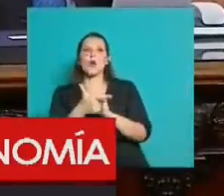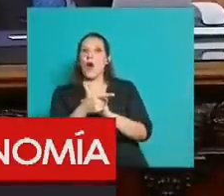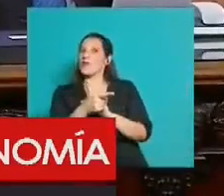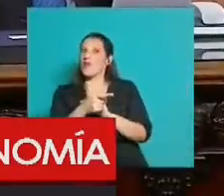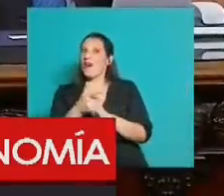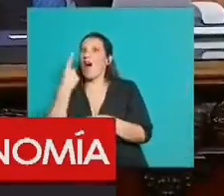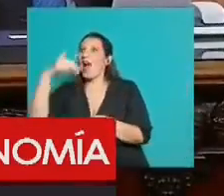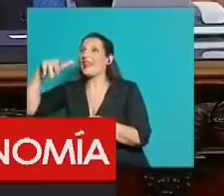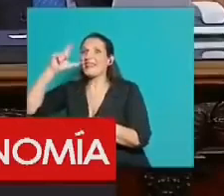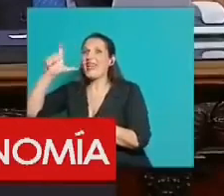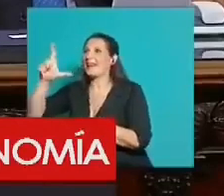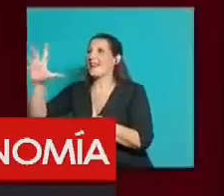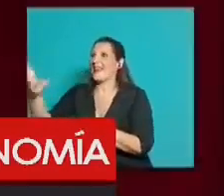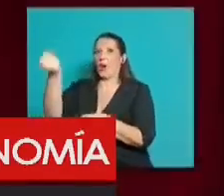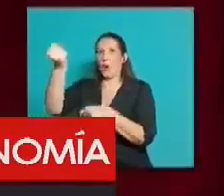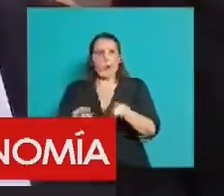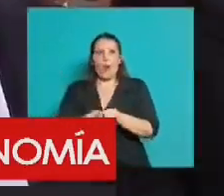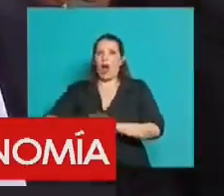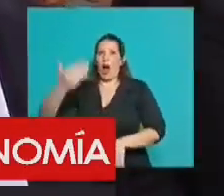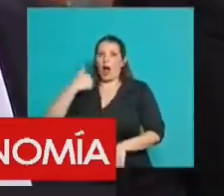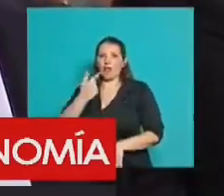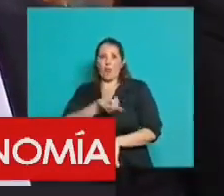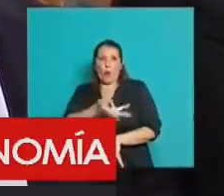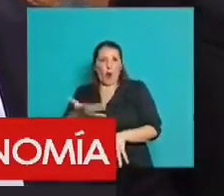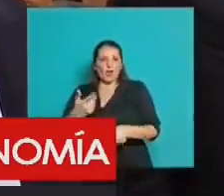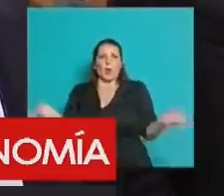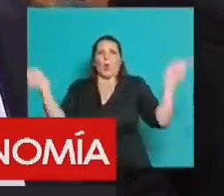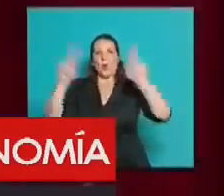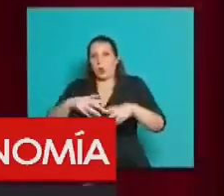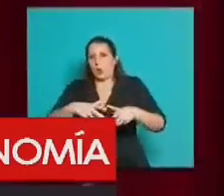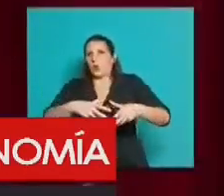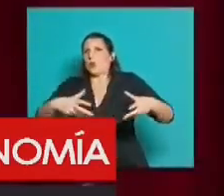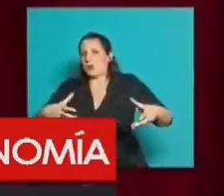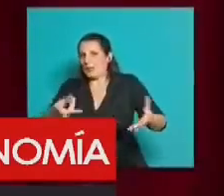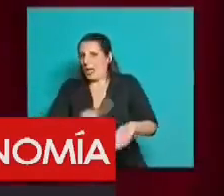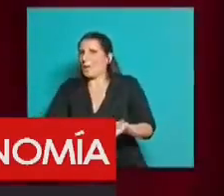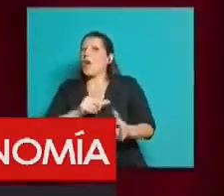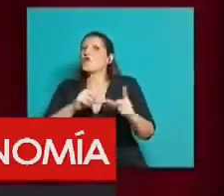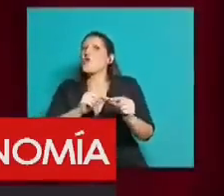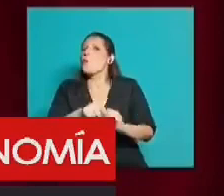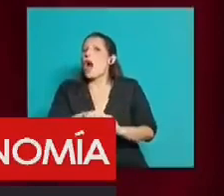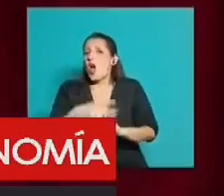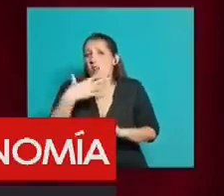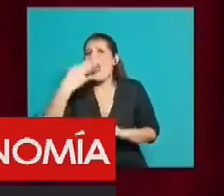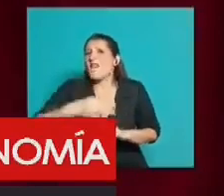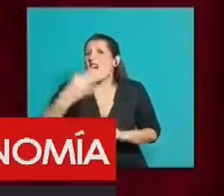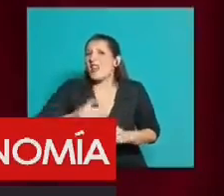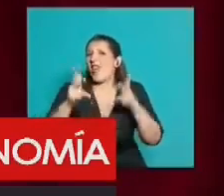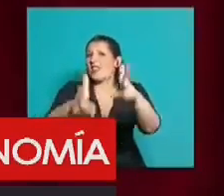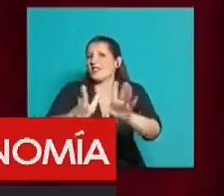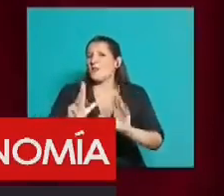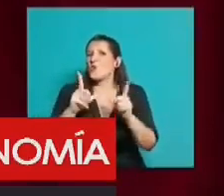Recuperamos el INDEC y volvimos a ver la realidad. Si hoy tenemos estos datos es porque medimos y decimos la